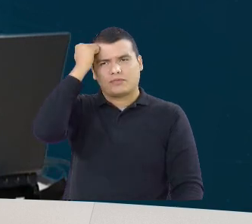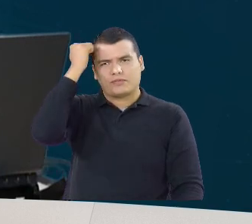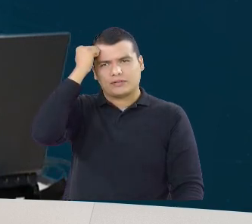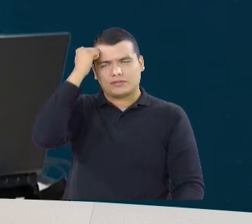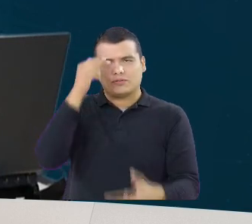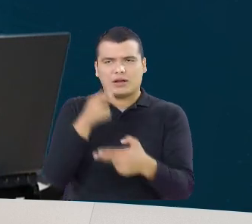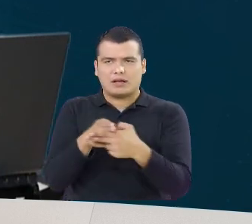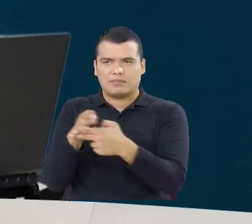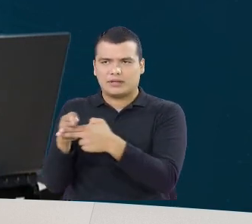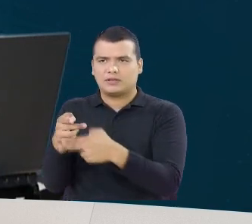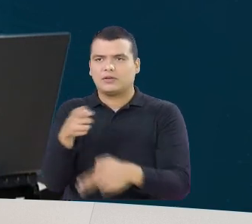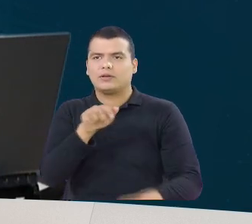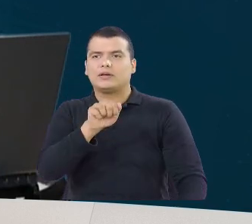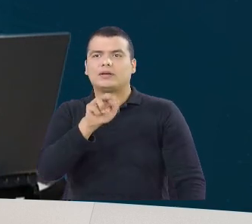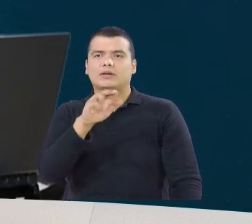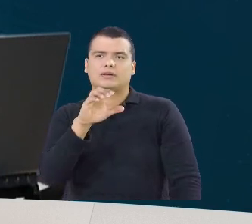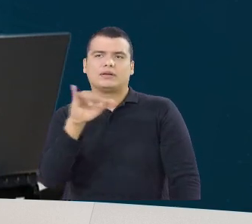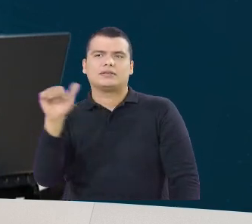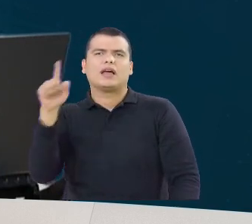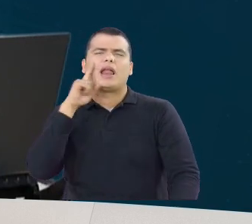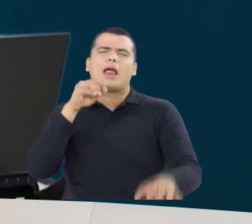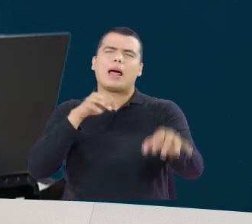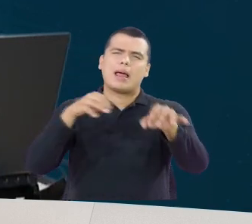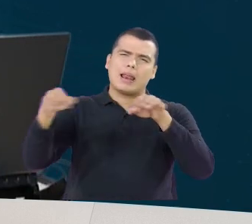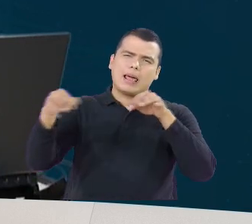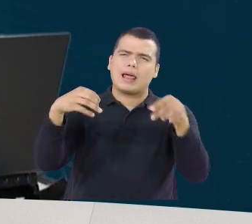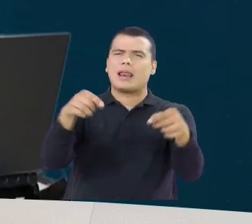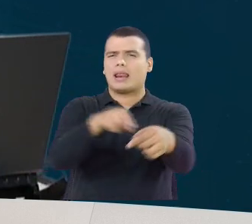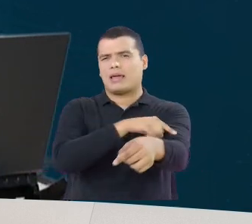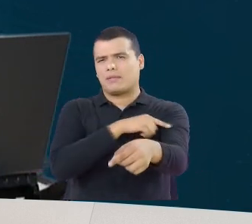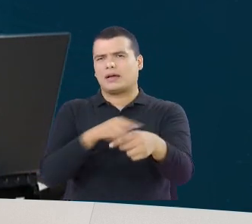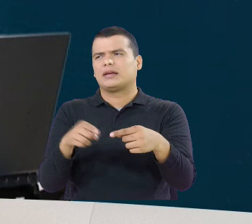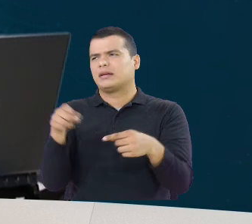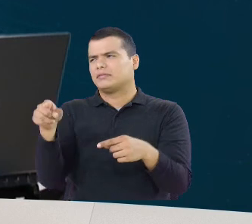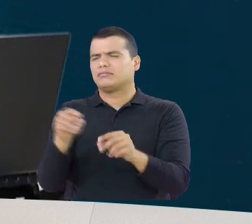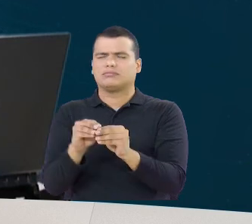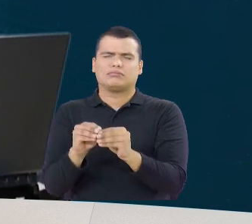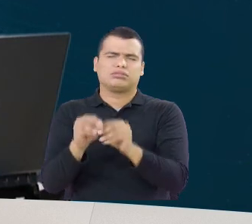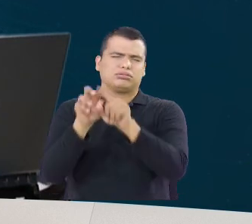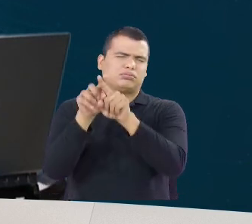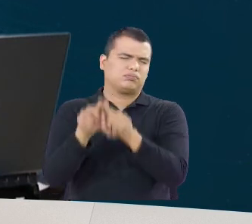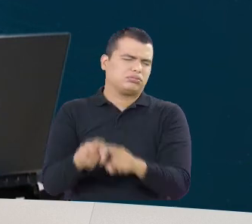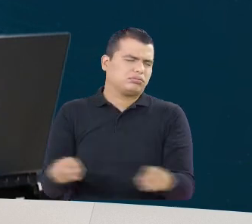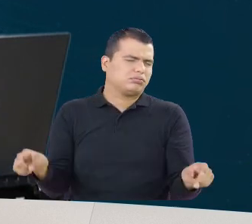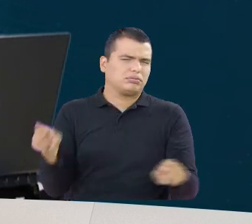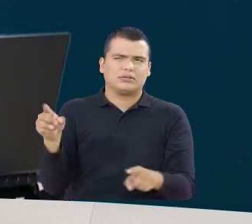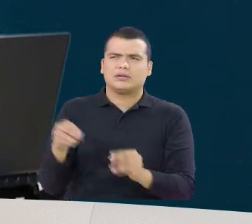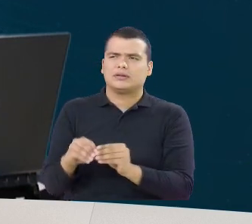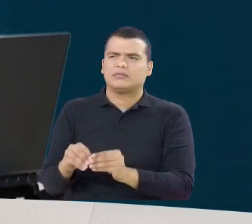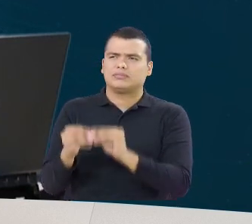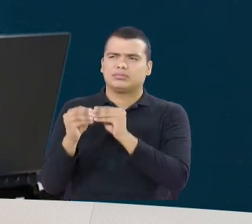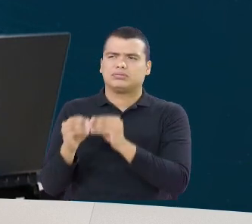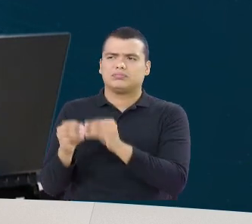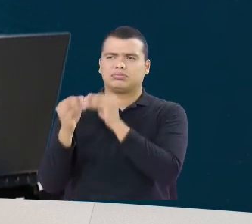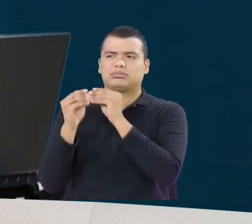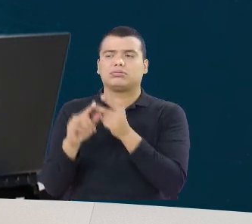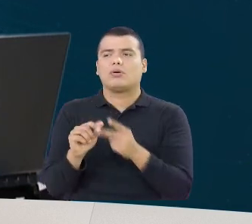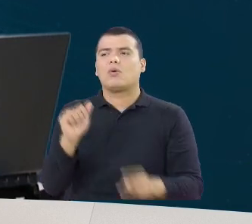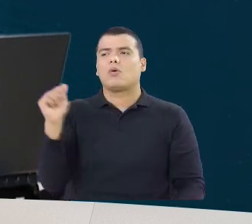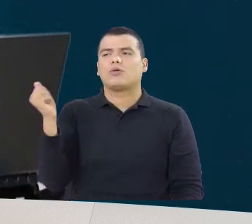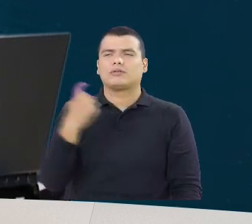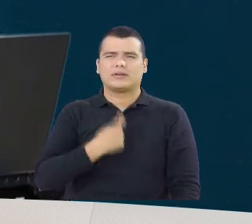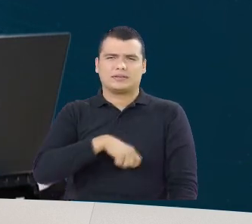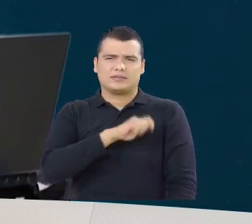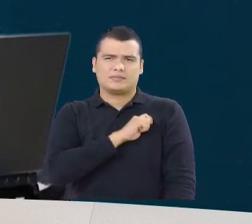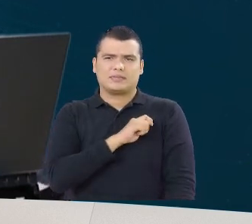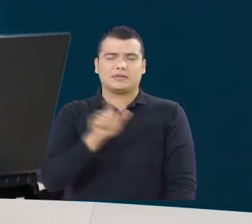encuentra mucha información sobre este tipo de máquinas, impresoras 3D, él ha hecho máquinas de corte láser. Está otra de España, que es